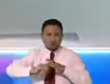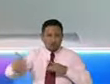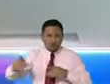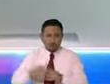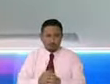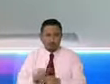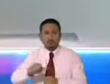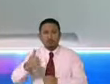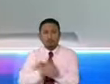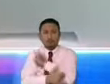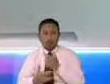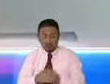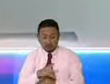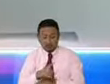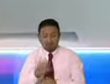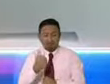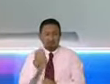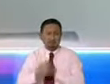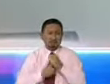son imprescriptibles es que